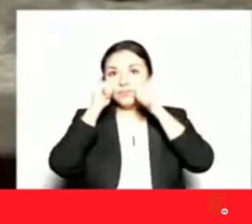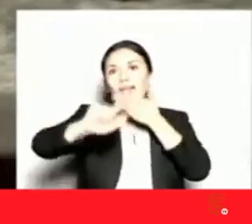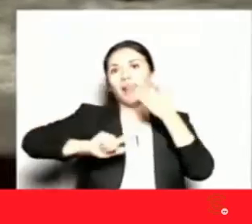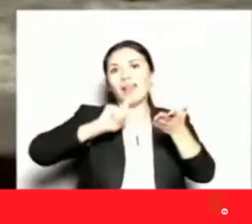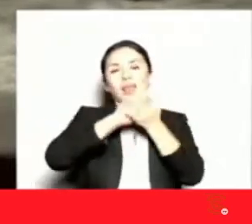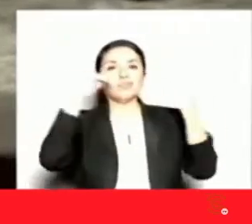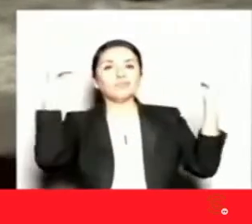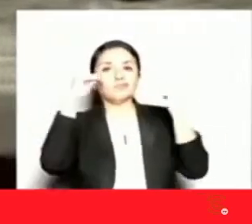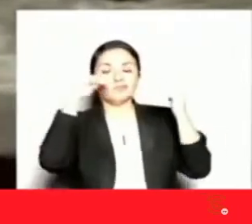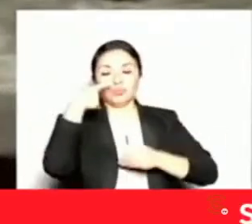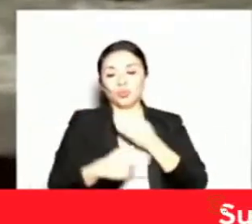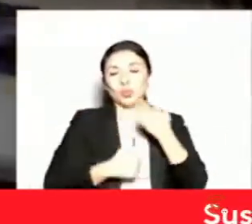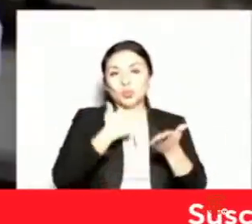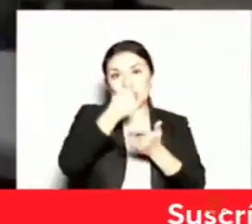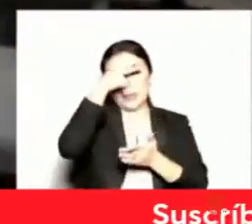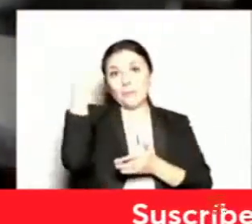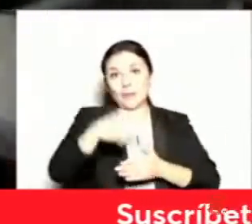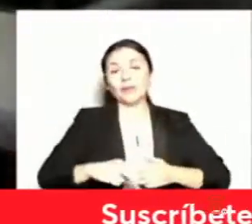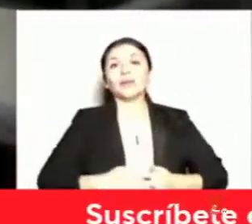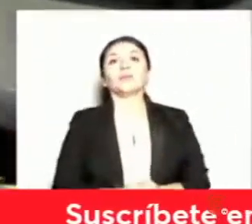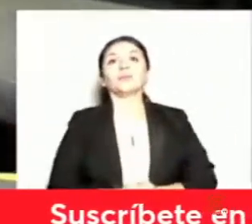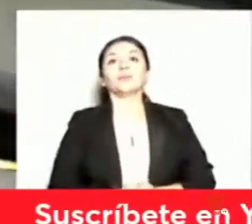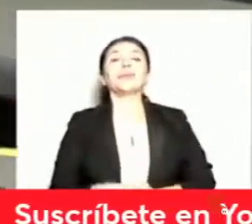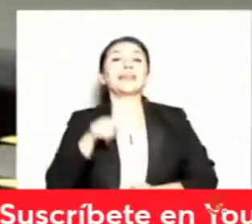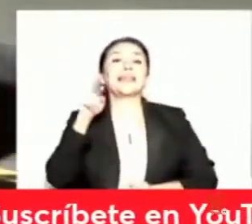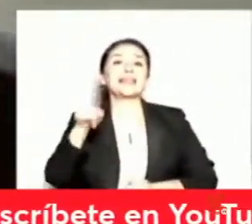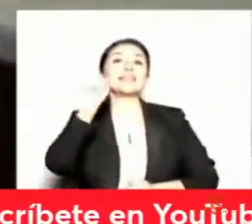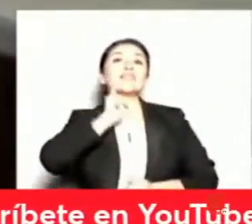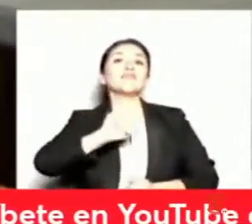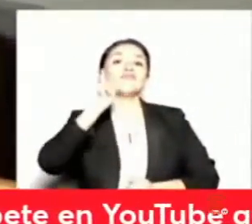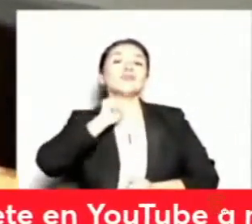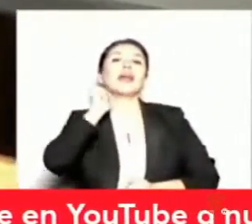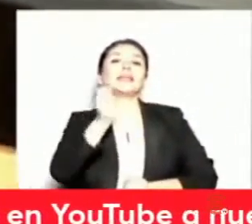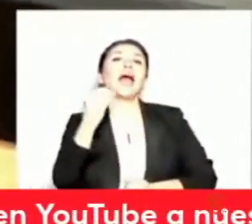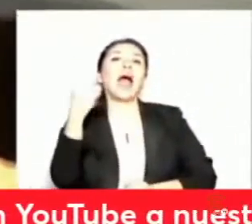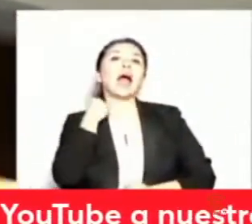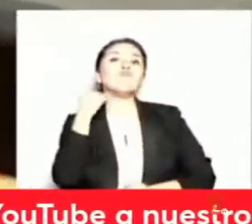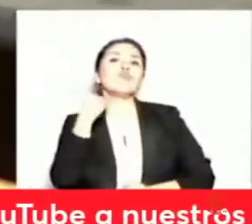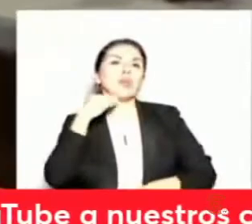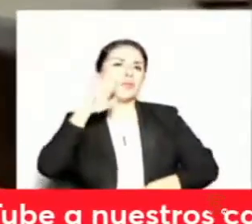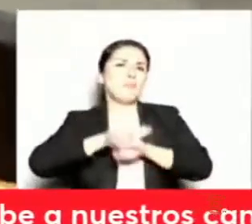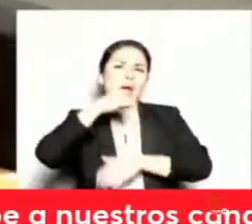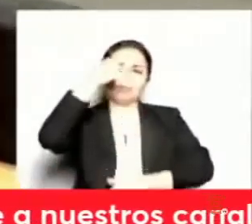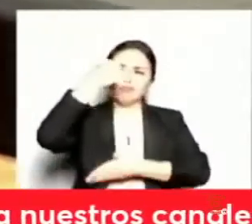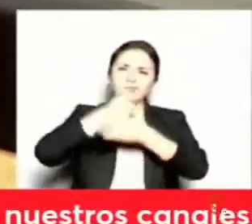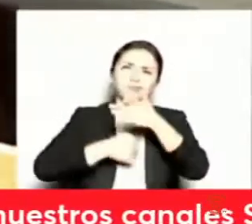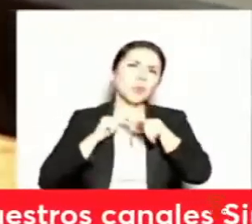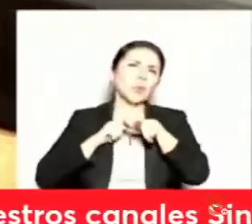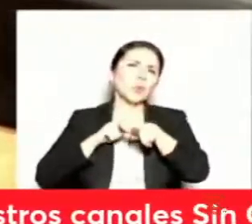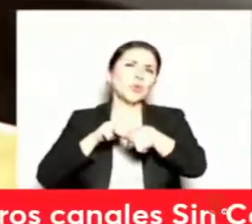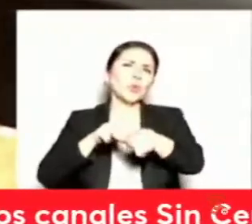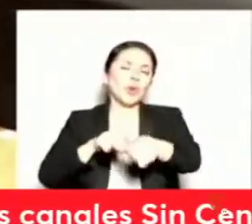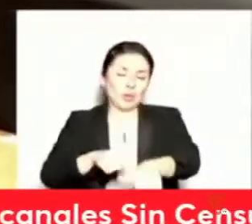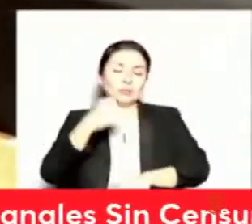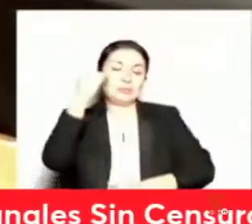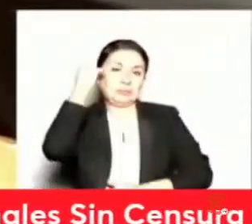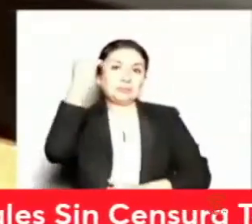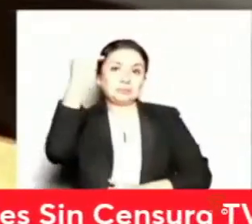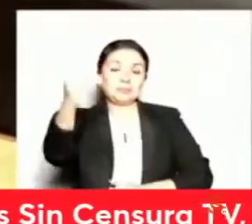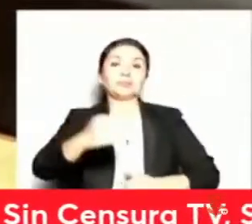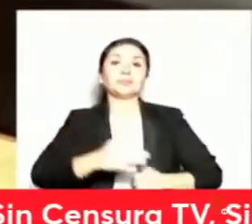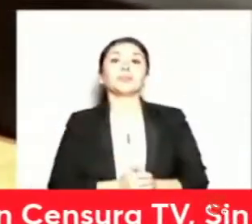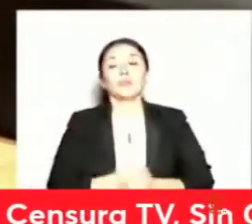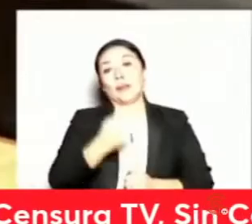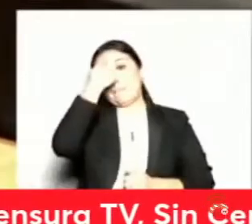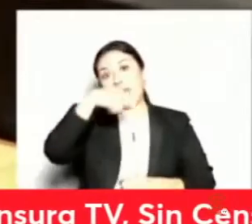de la Ciudad de México. Ella es una abogada de amplia trayectoria en